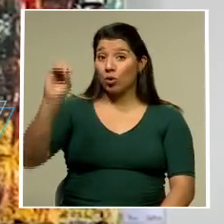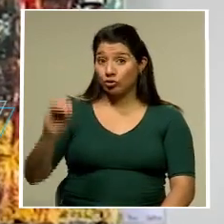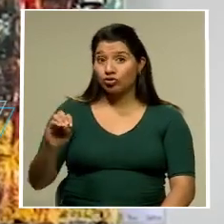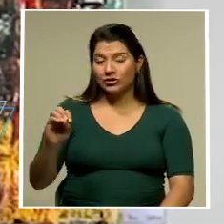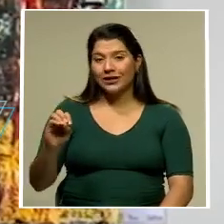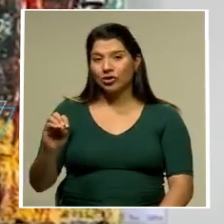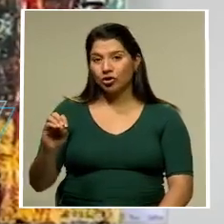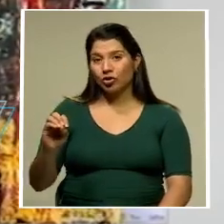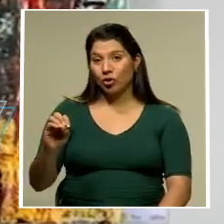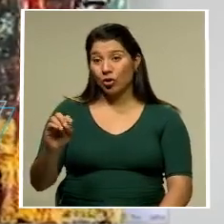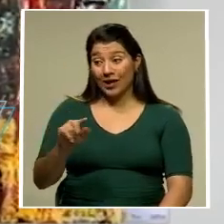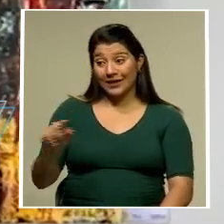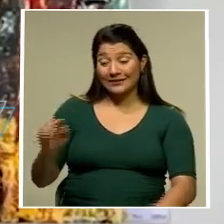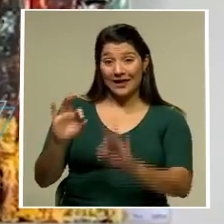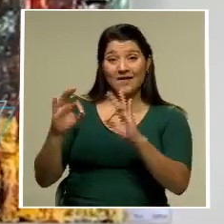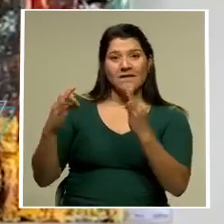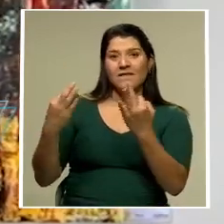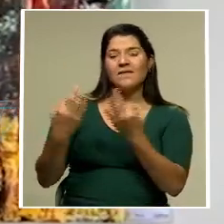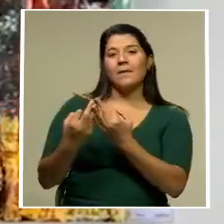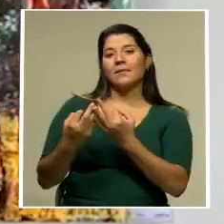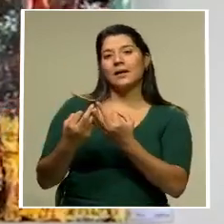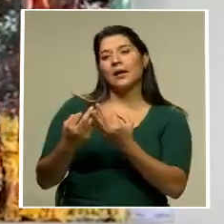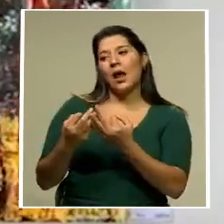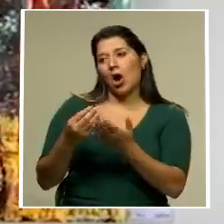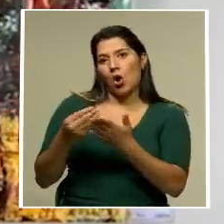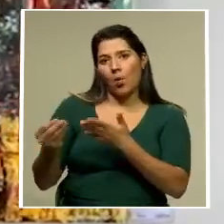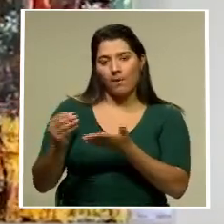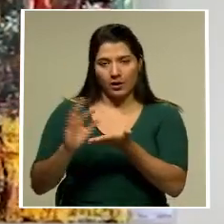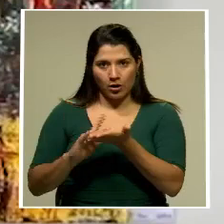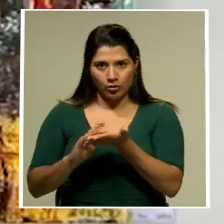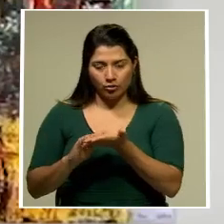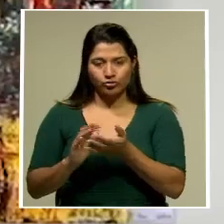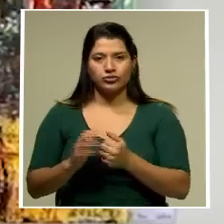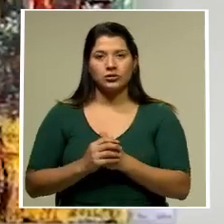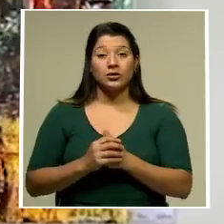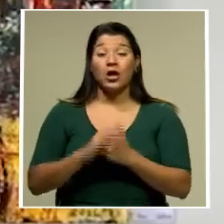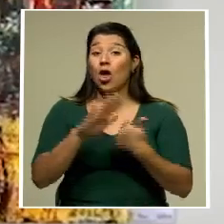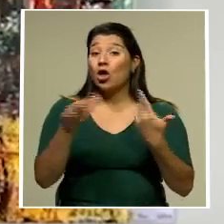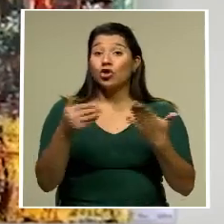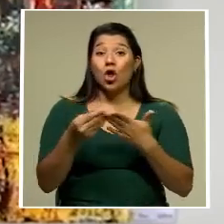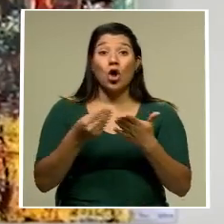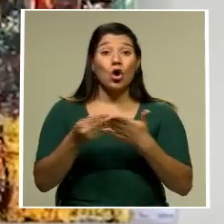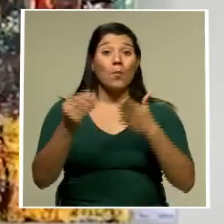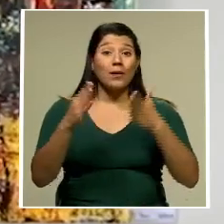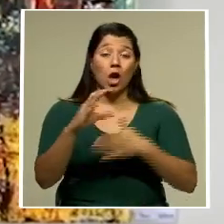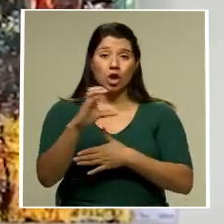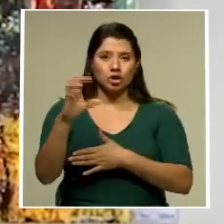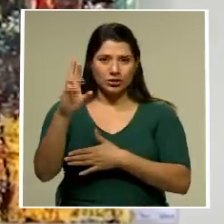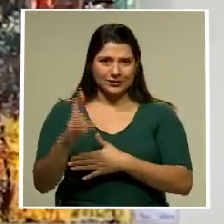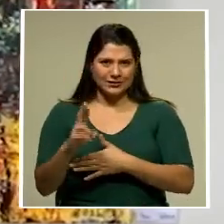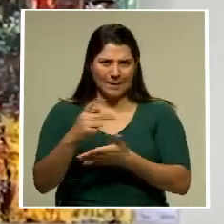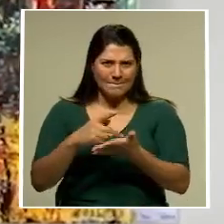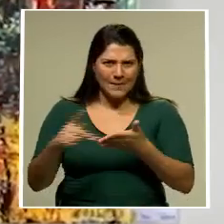estas familias se destina a la compra de arroz. En su conjunto, todos los consumidores costarricenses